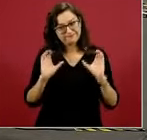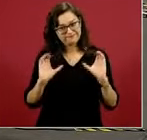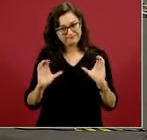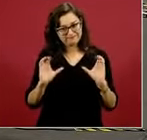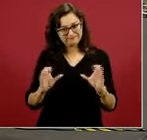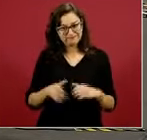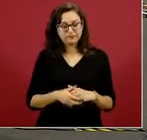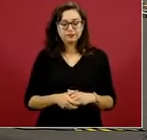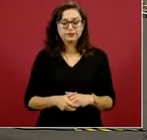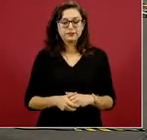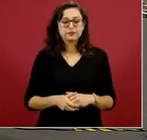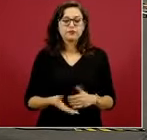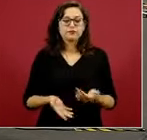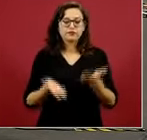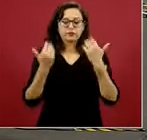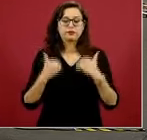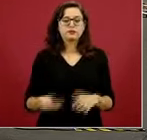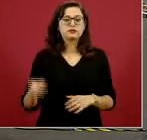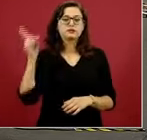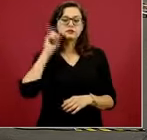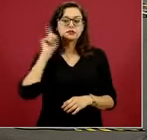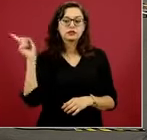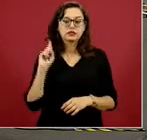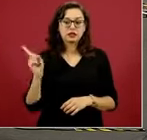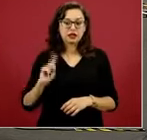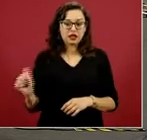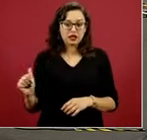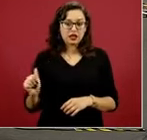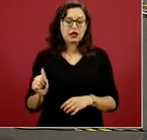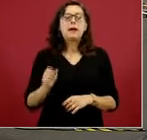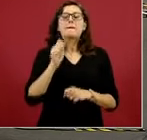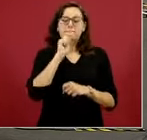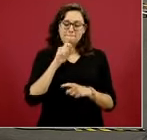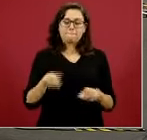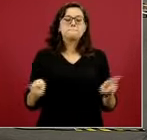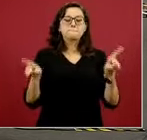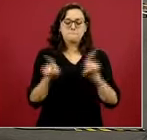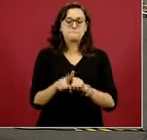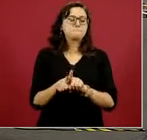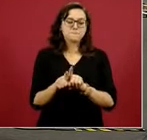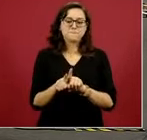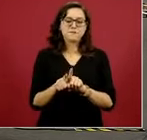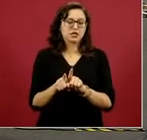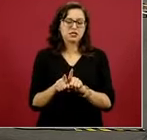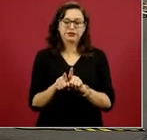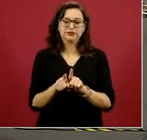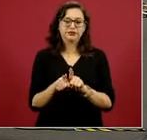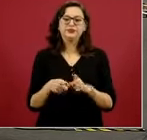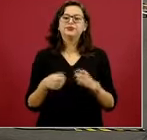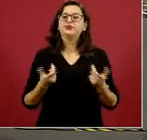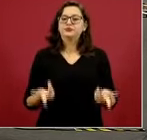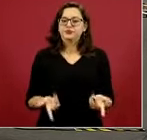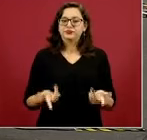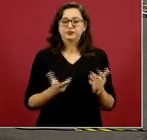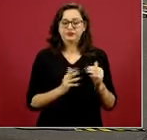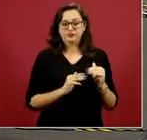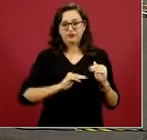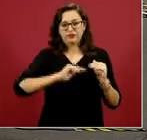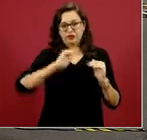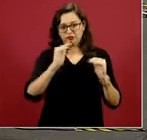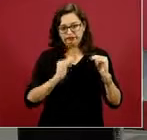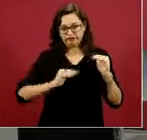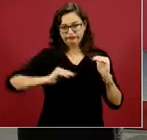favor. Creo que la última, Zacatecas también, Zacatecas que también, a pesar del ascenso que se está viendo, también